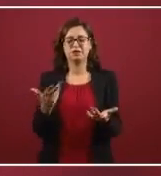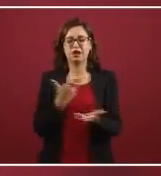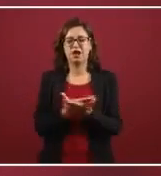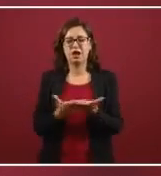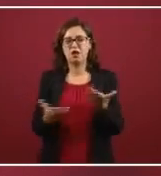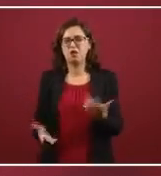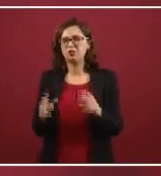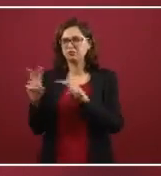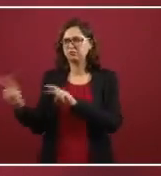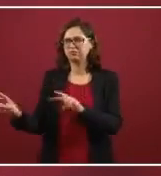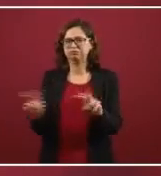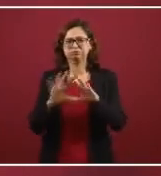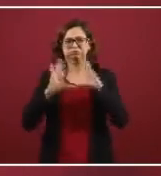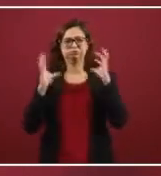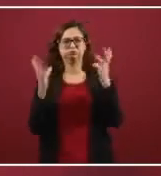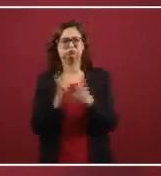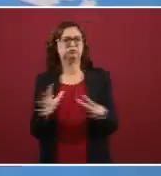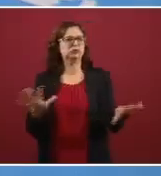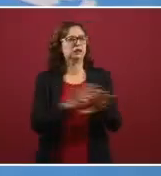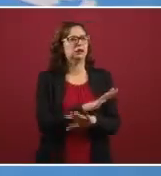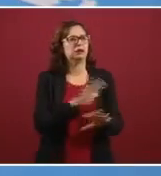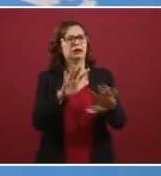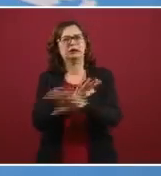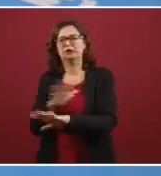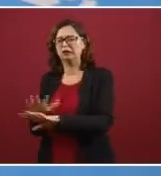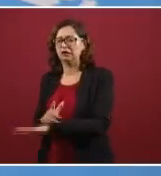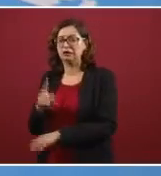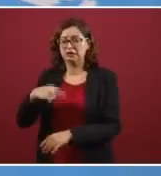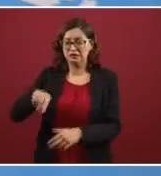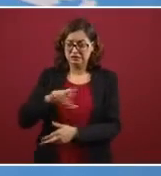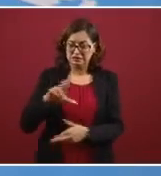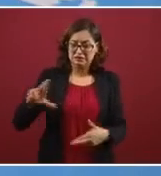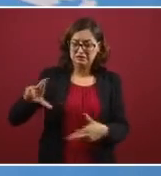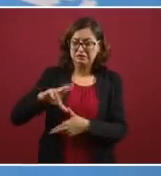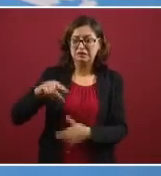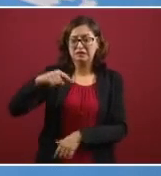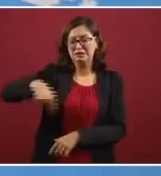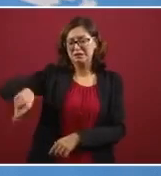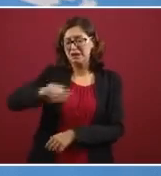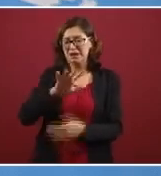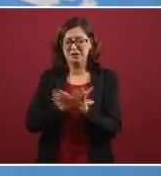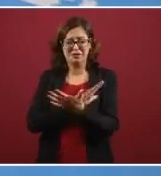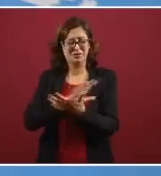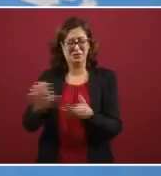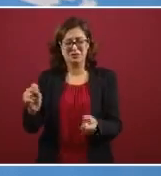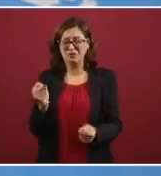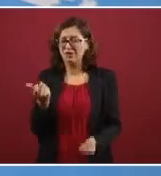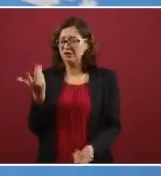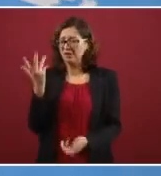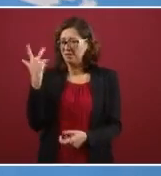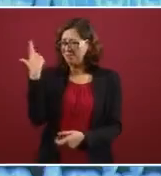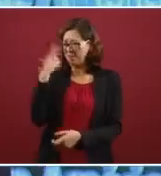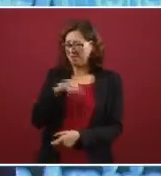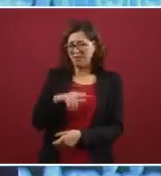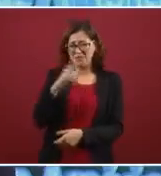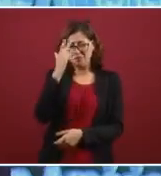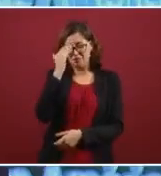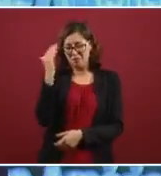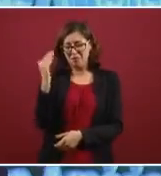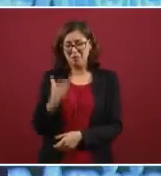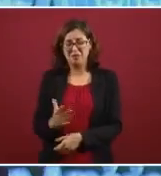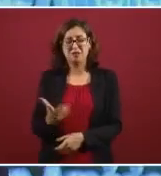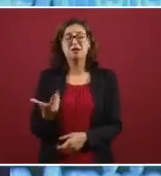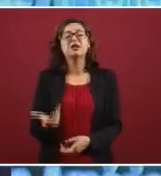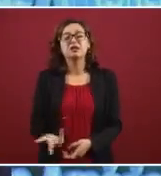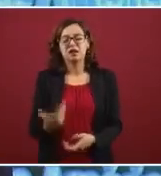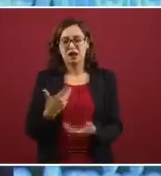cambio climático que ha ocurrido en los países del Caribe, Bahamas, prácticamente destruido recientemente. Por eso decimos con